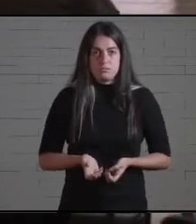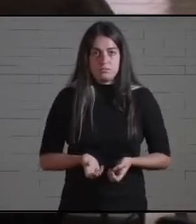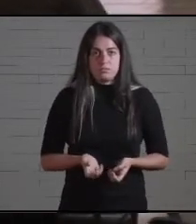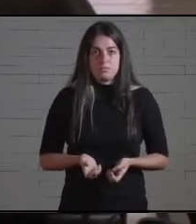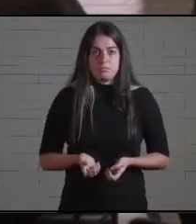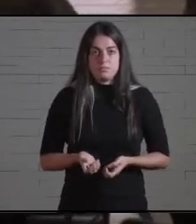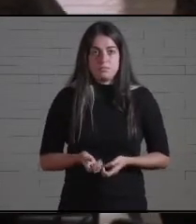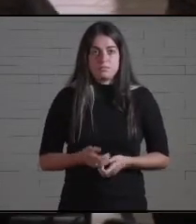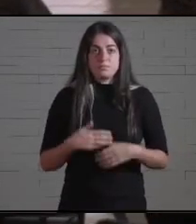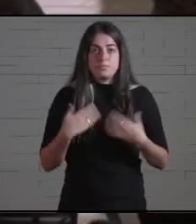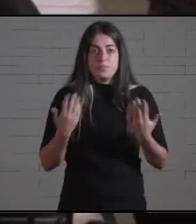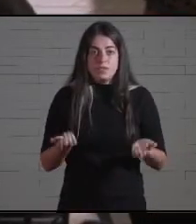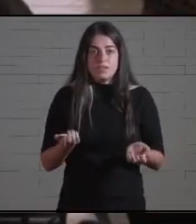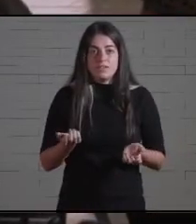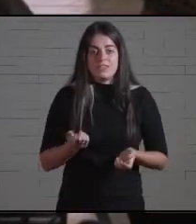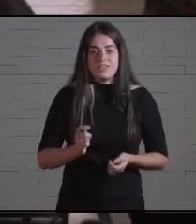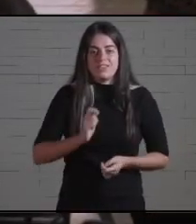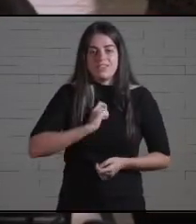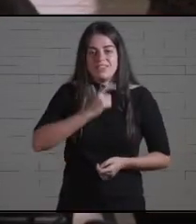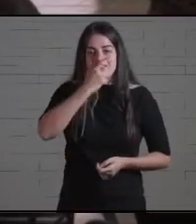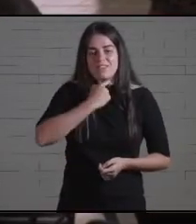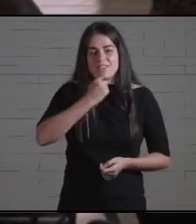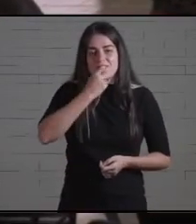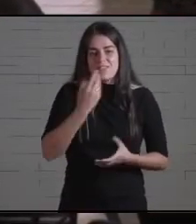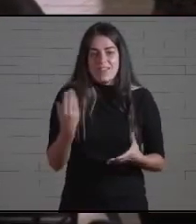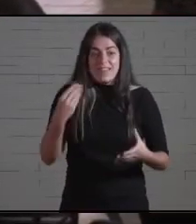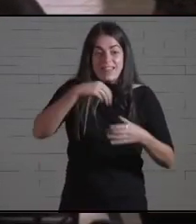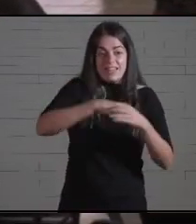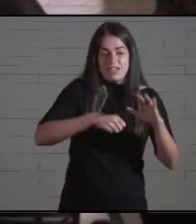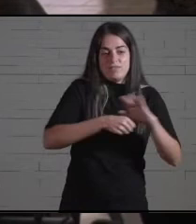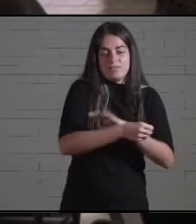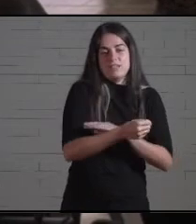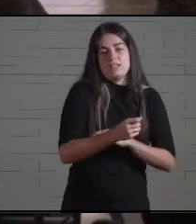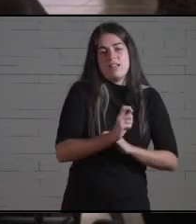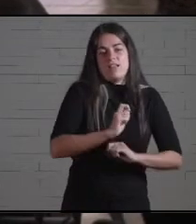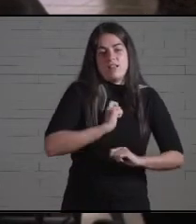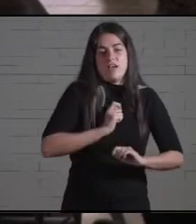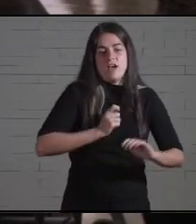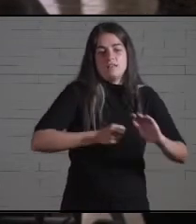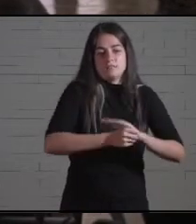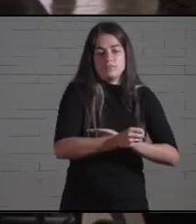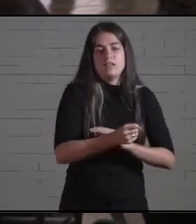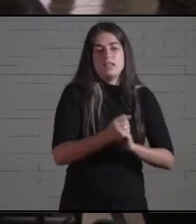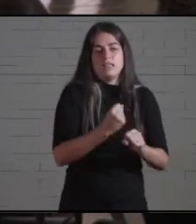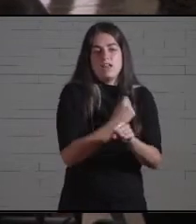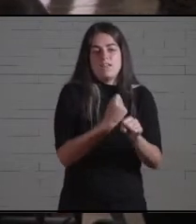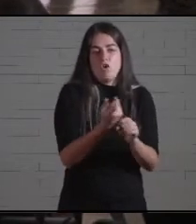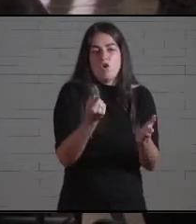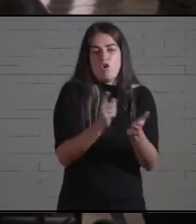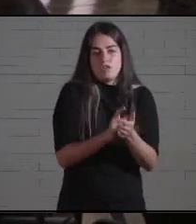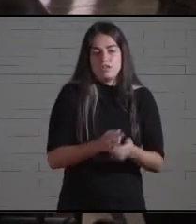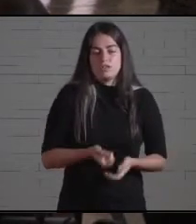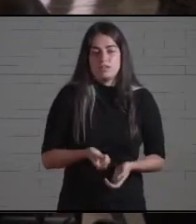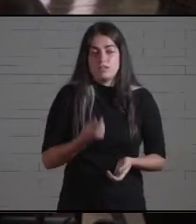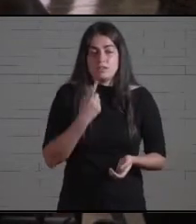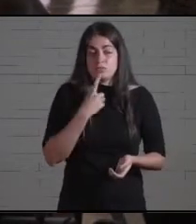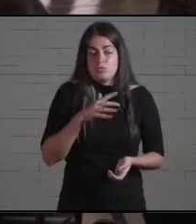a facilitar la reincorporación laboral de esas personas, que yo creo que UNAF ahí está muy activa,